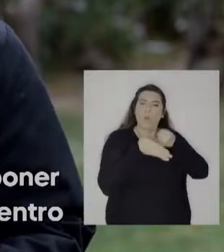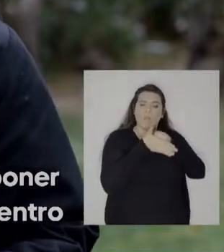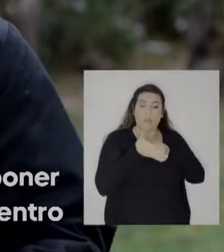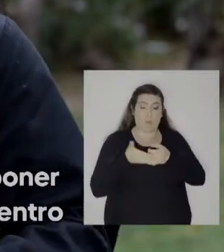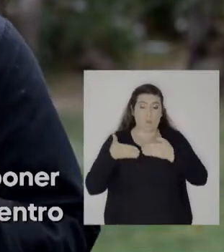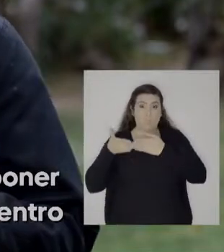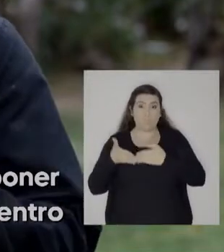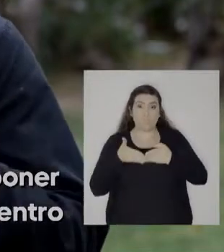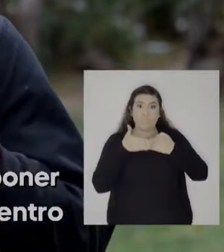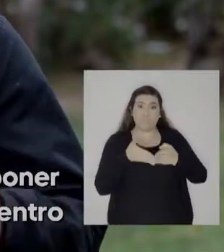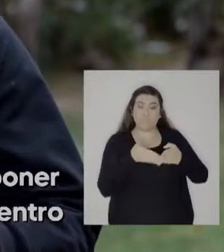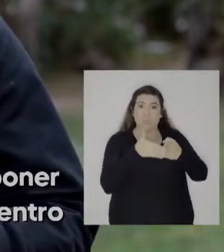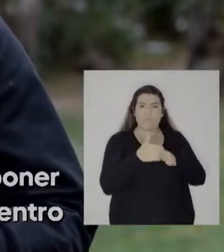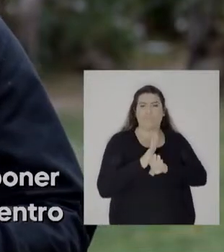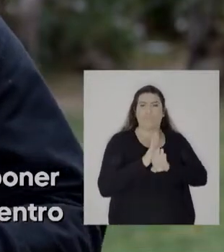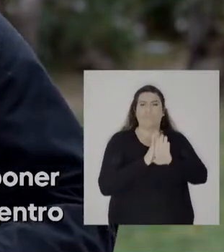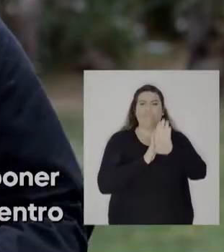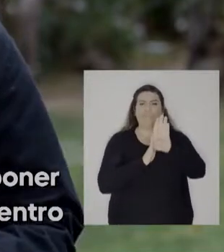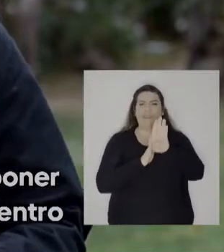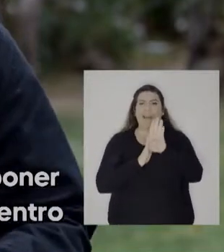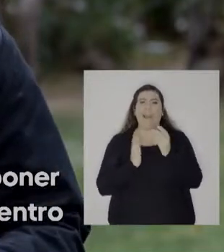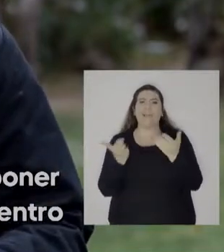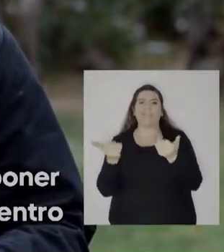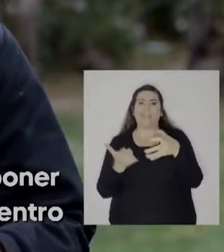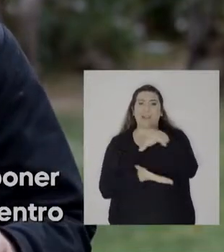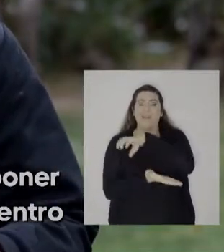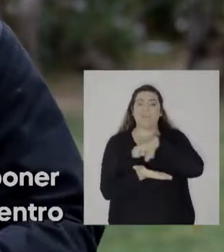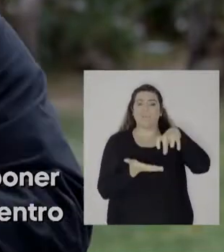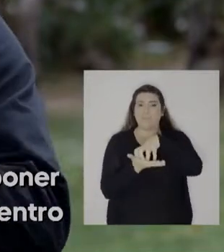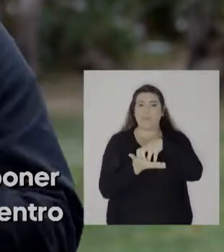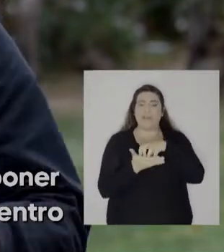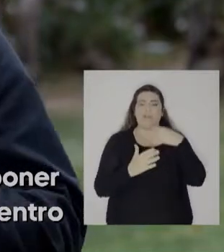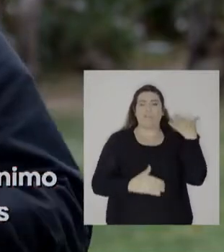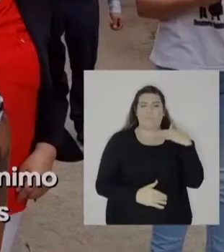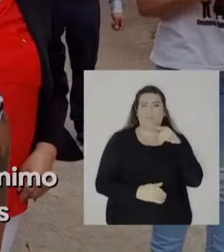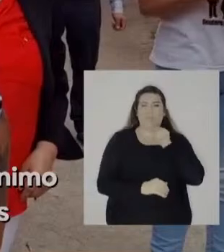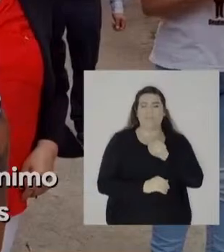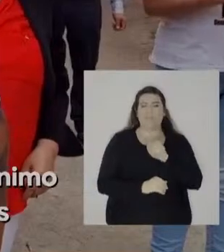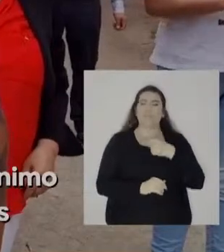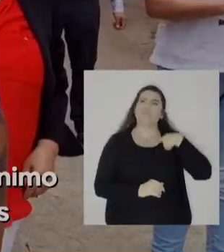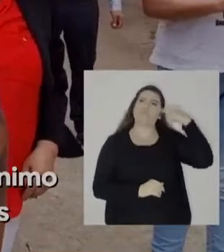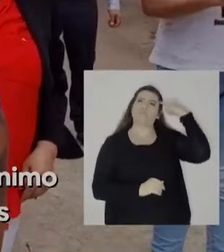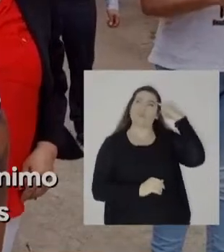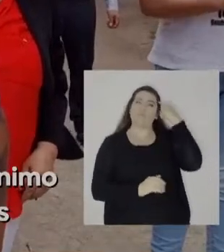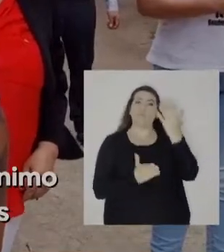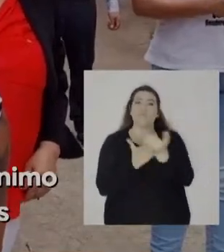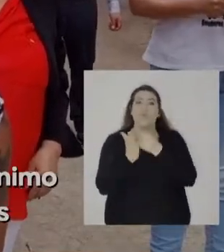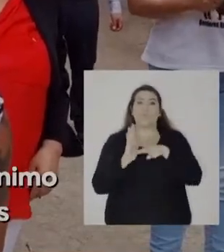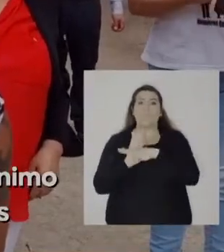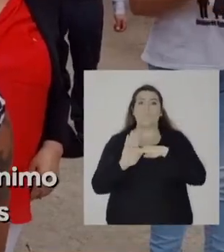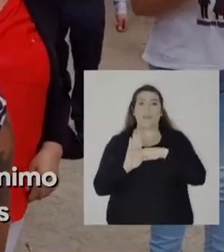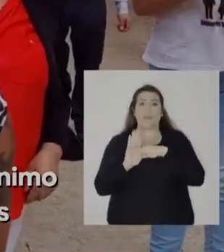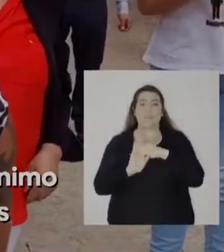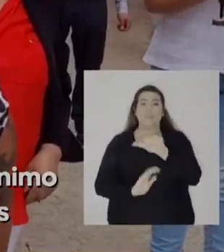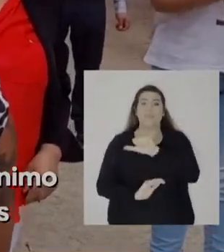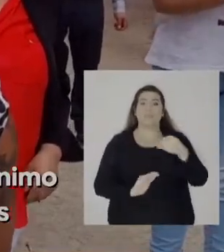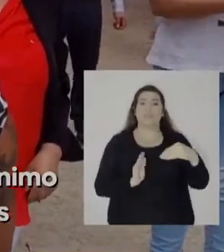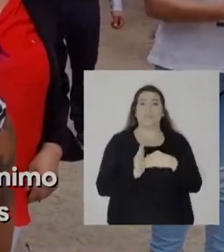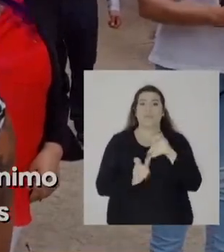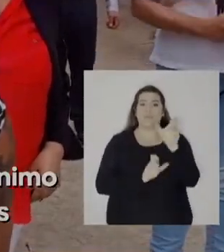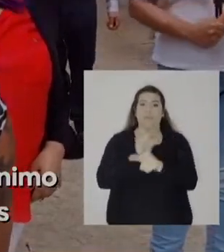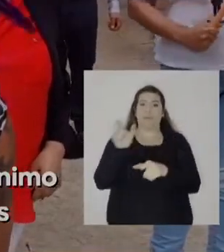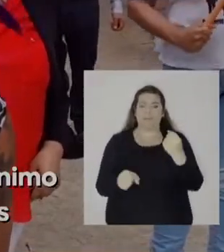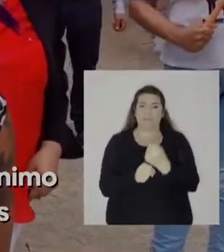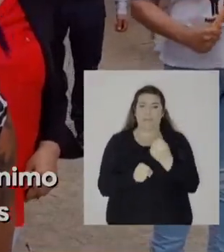luchar por potenciar nuestros puertos y poner las necesidades de nuestro pueblo en el centro estamos proyectando un sueldo mínimo de 600